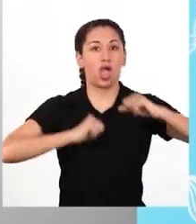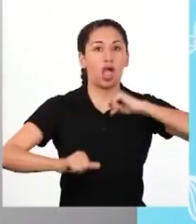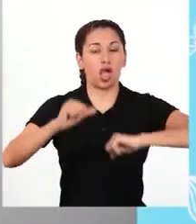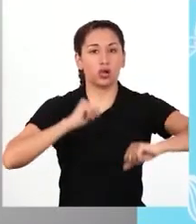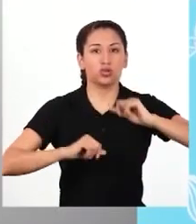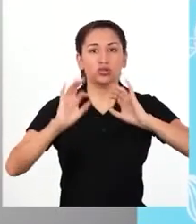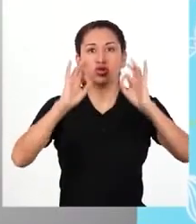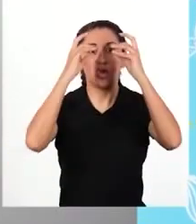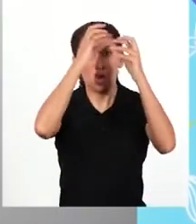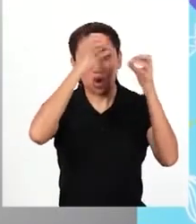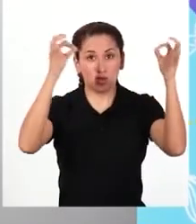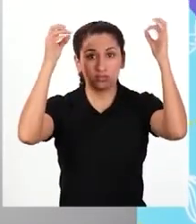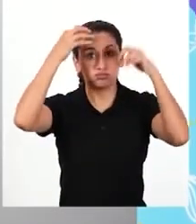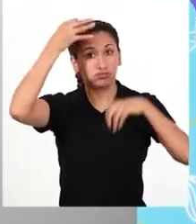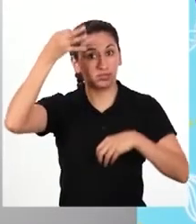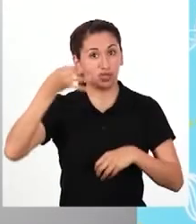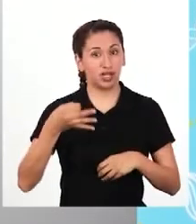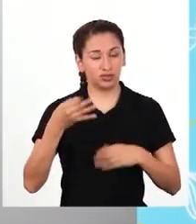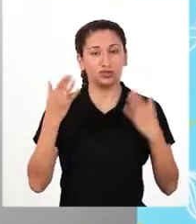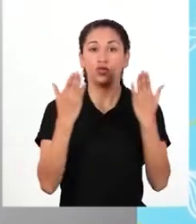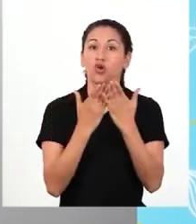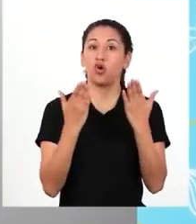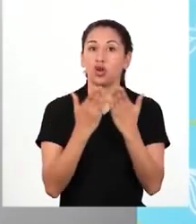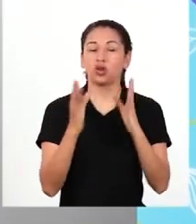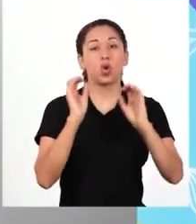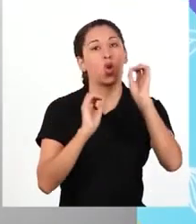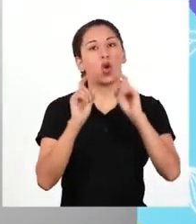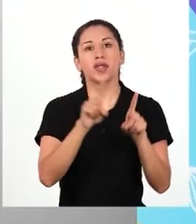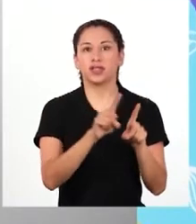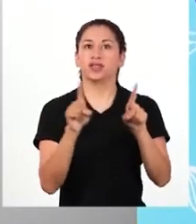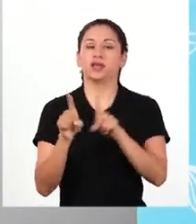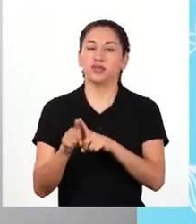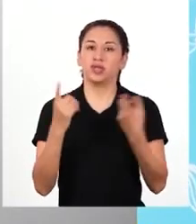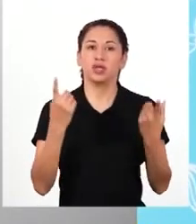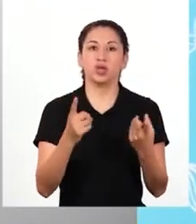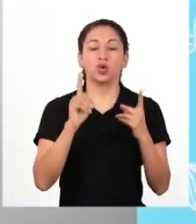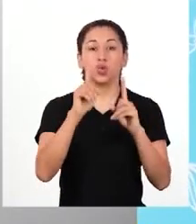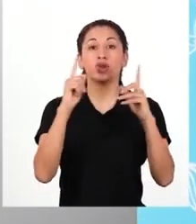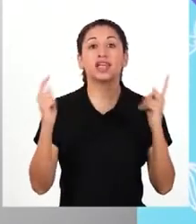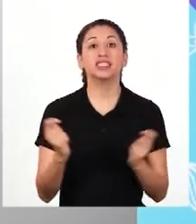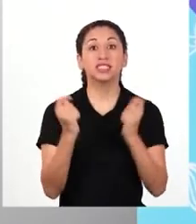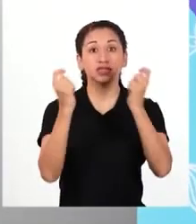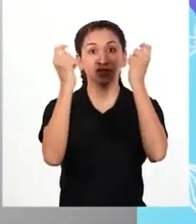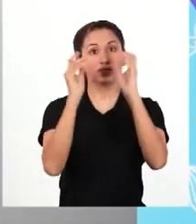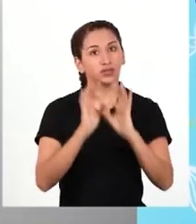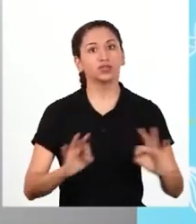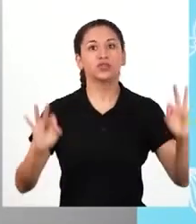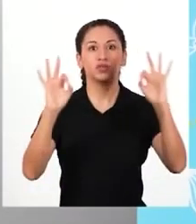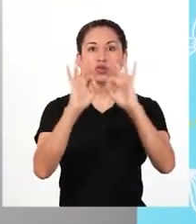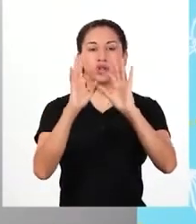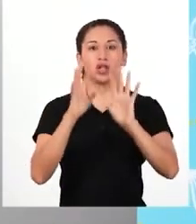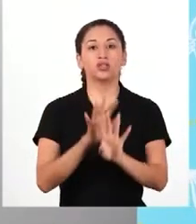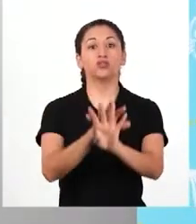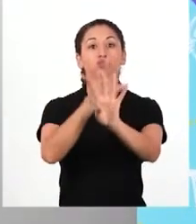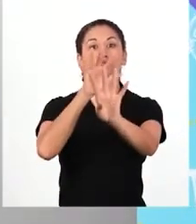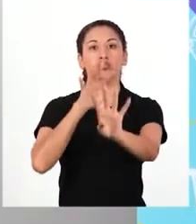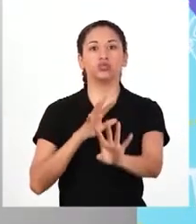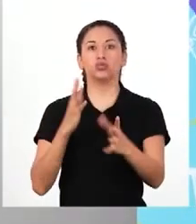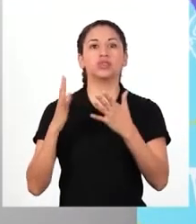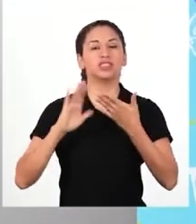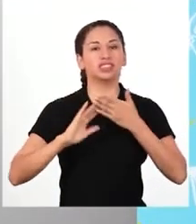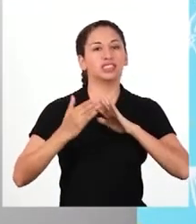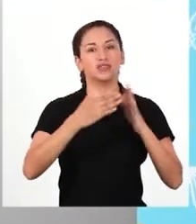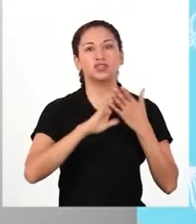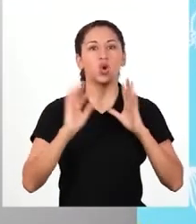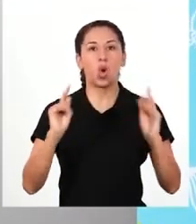pronuncia un discurso en las actuaciones o celebraciones que realizamos en el colegio, o también en una celebración